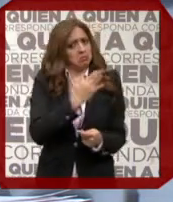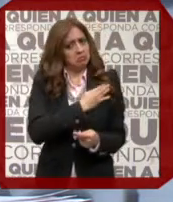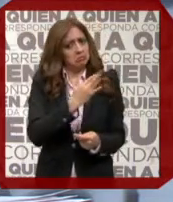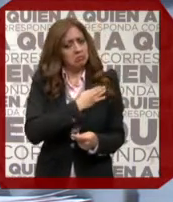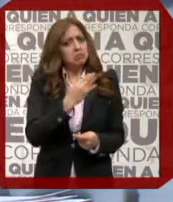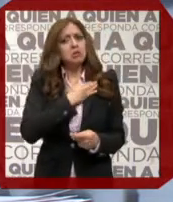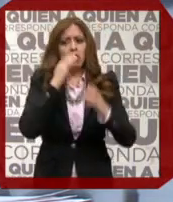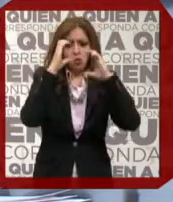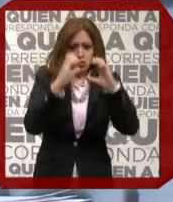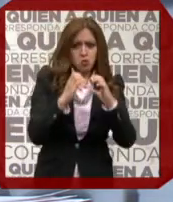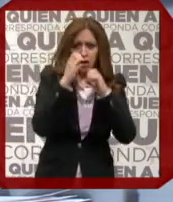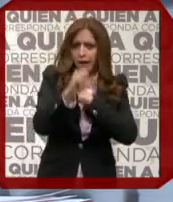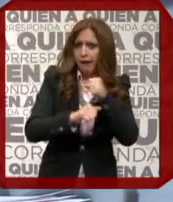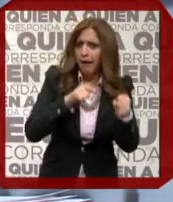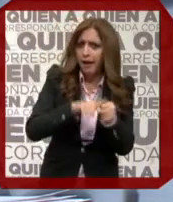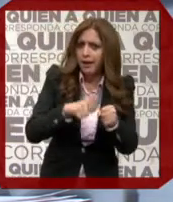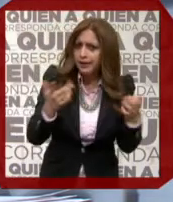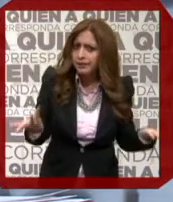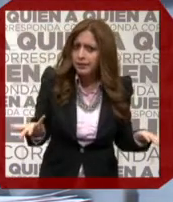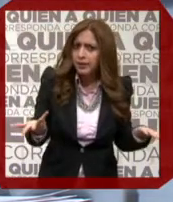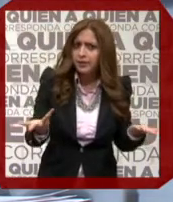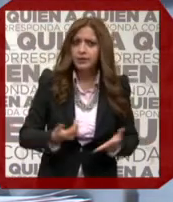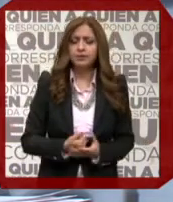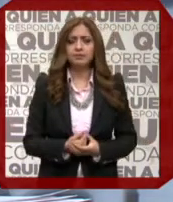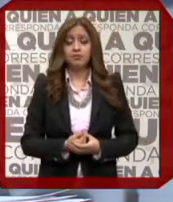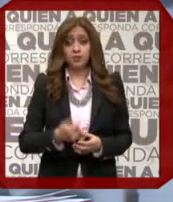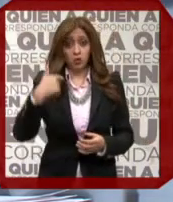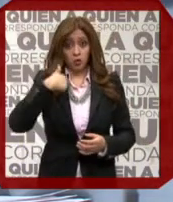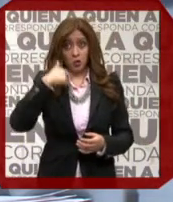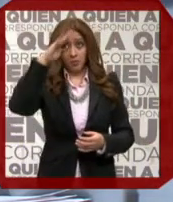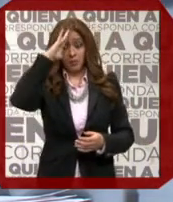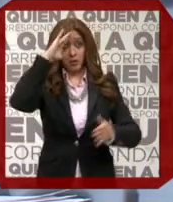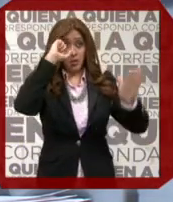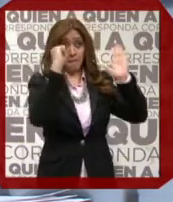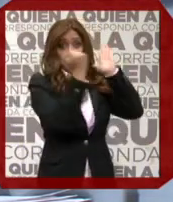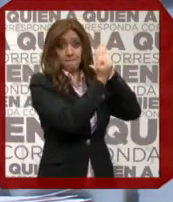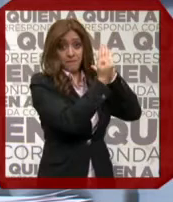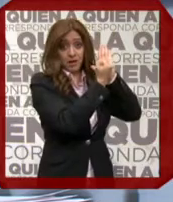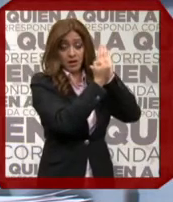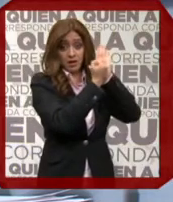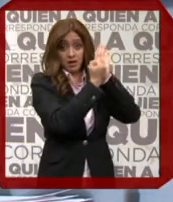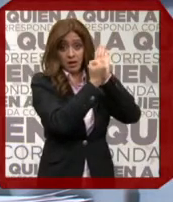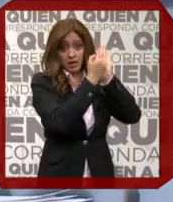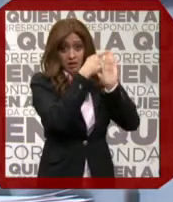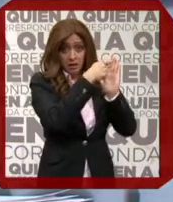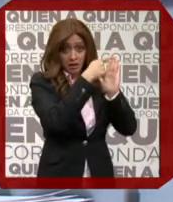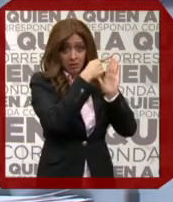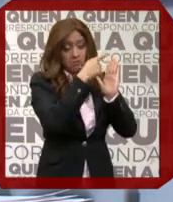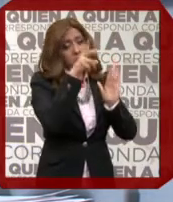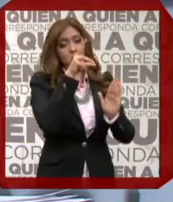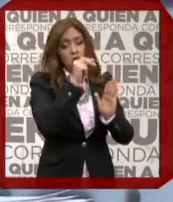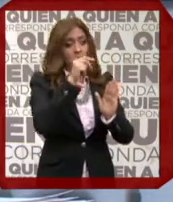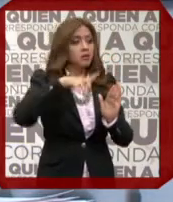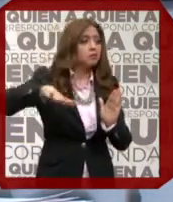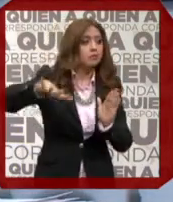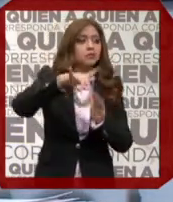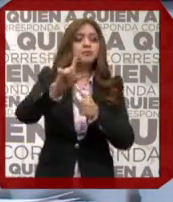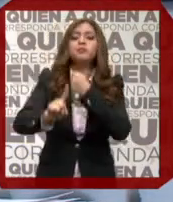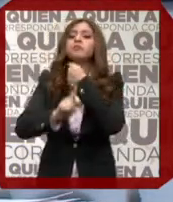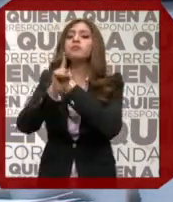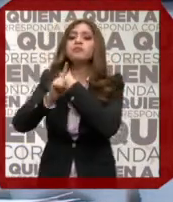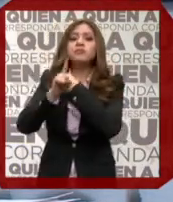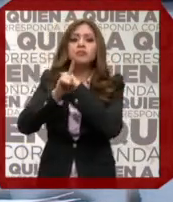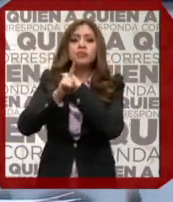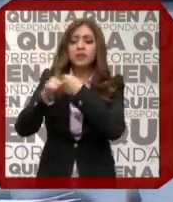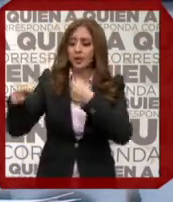con los animales yo creo que no es la marca la de la bronca pienso lo pienso yo así son los empleados en